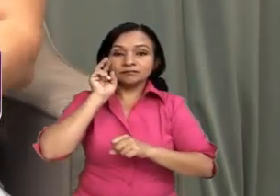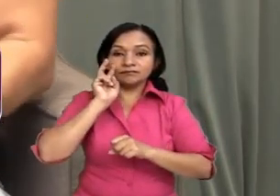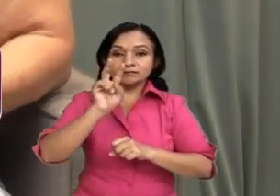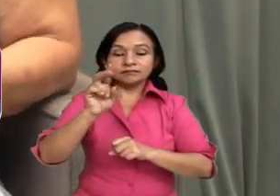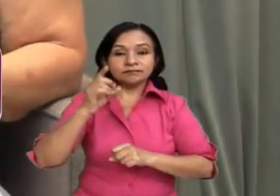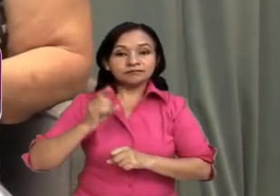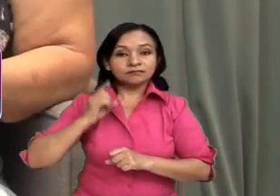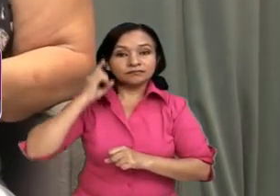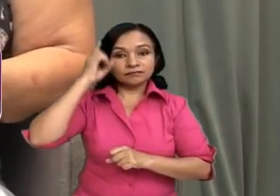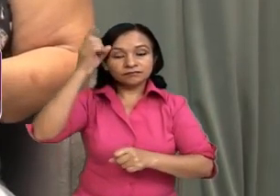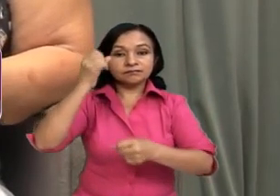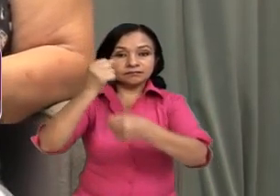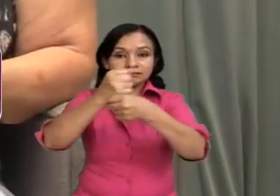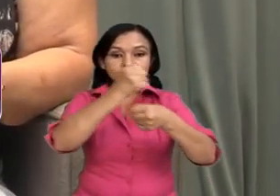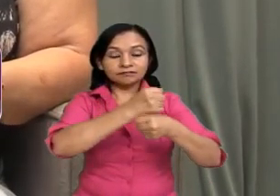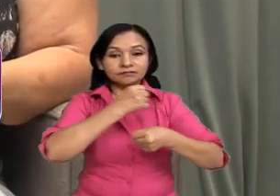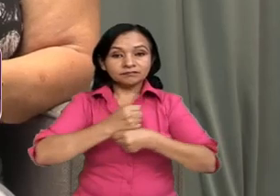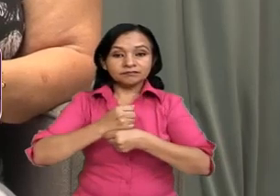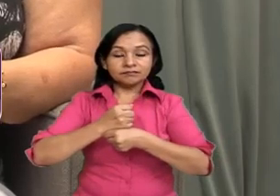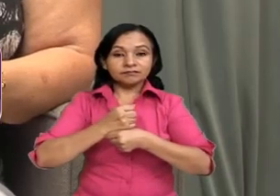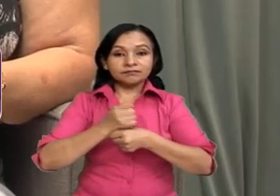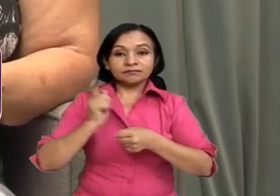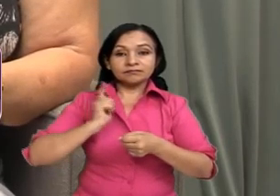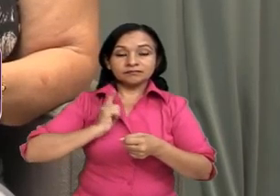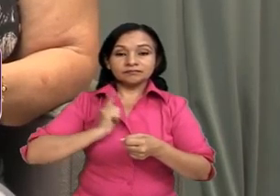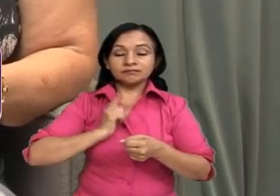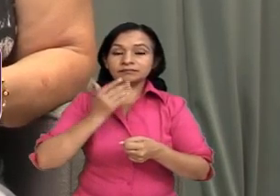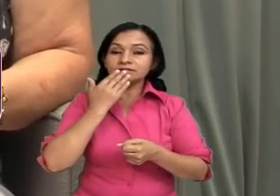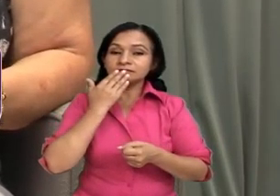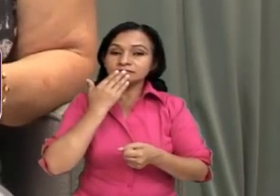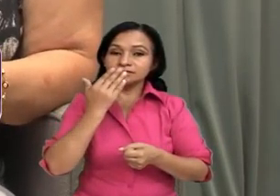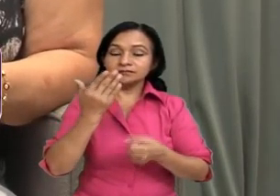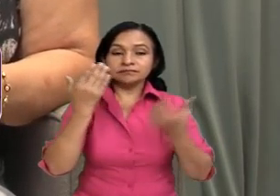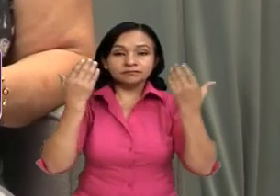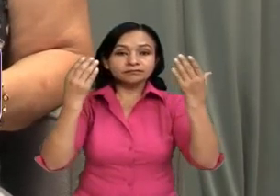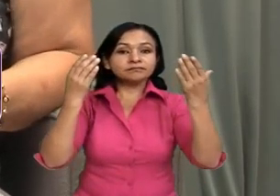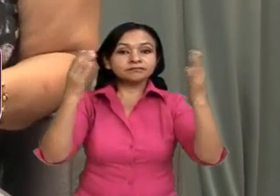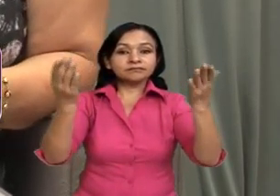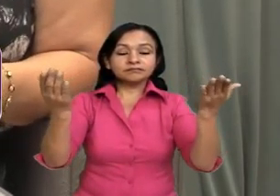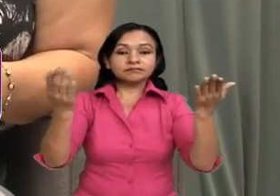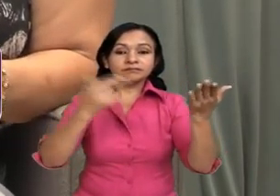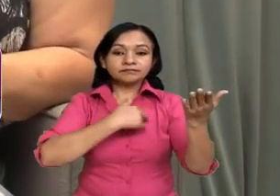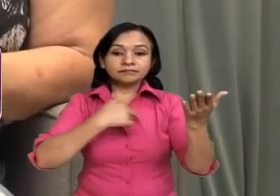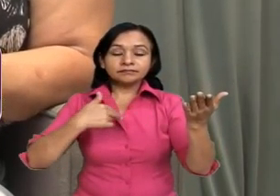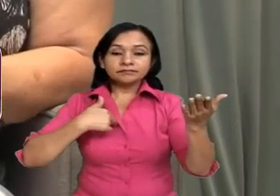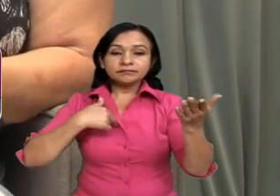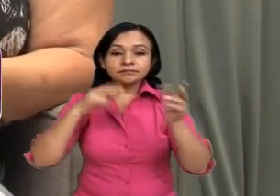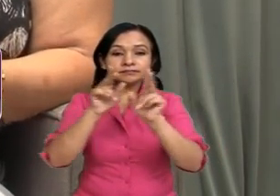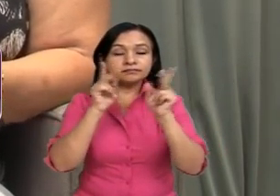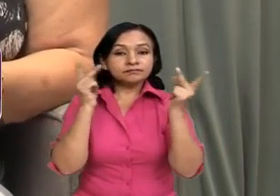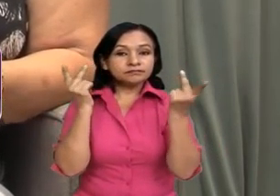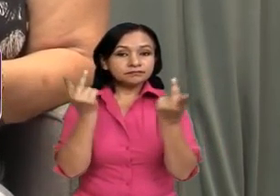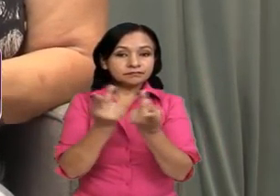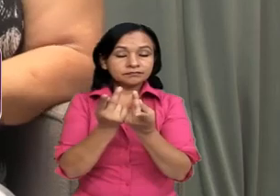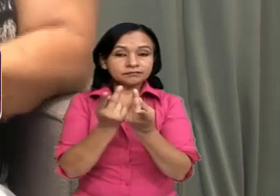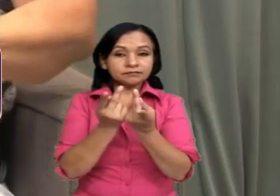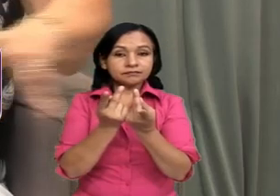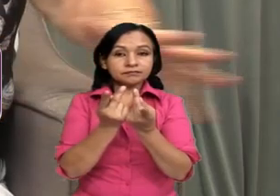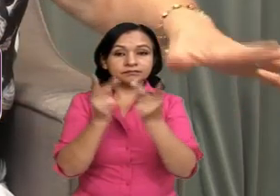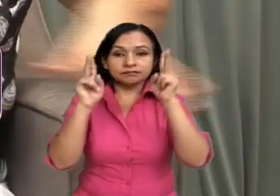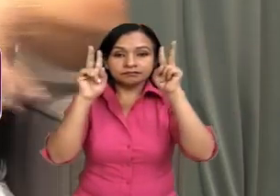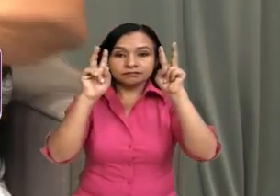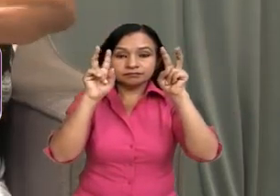vamos desarrollando. Porque si nosotros tenemos buenas calidades para servirle al pueblo, alrededor de